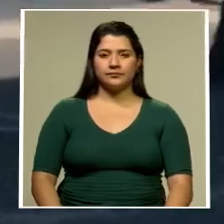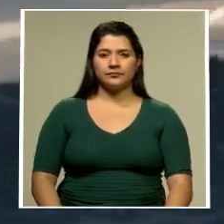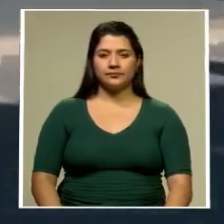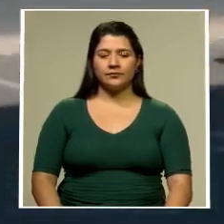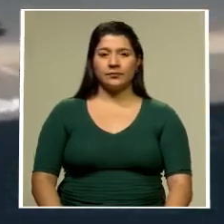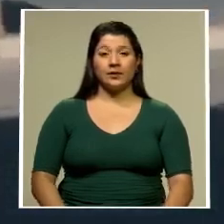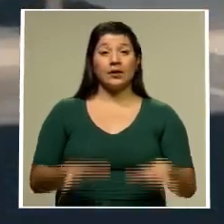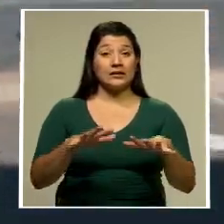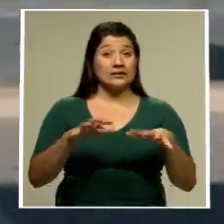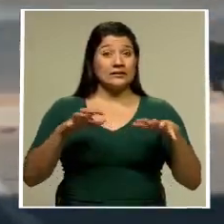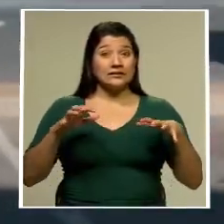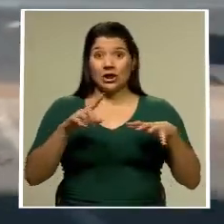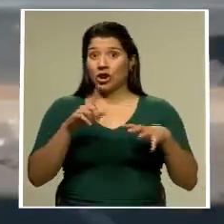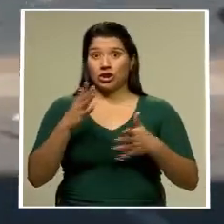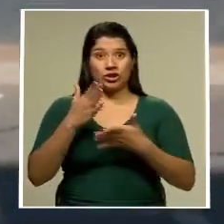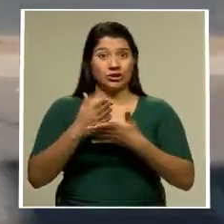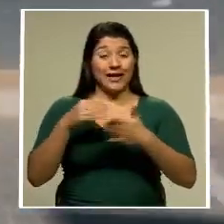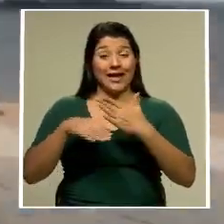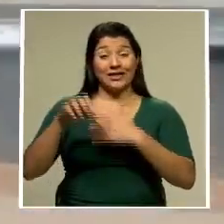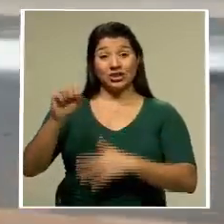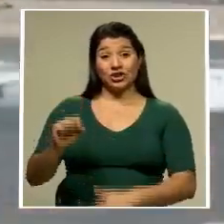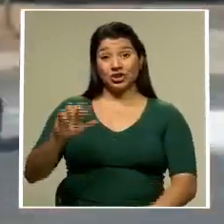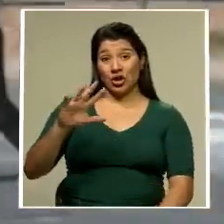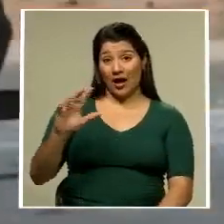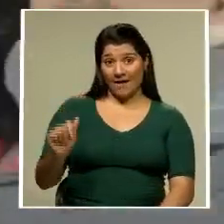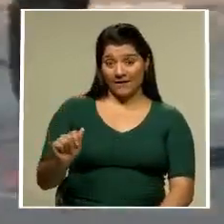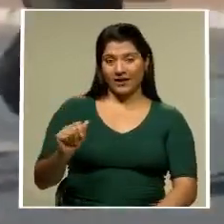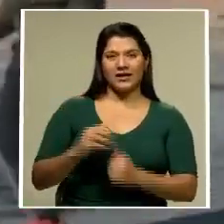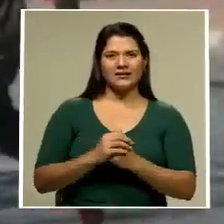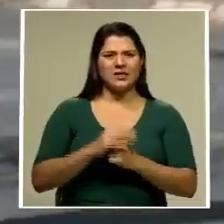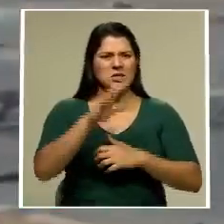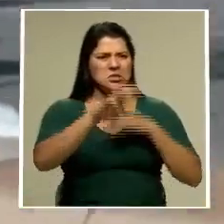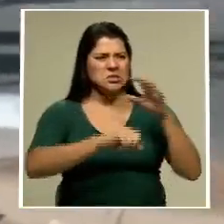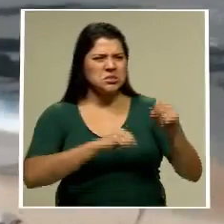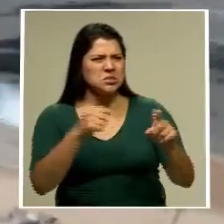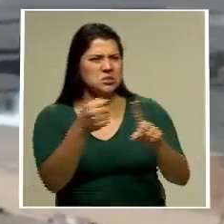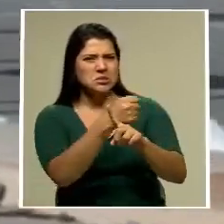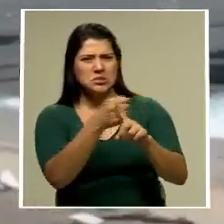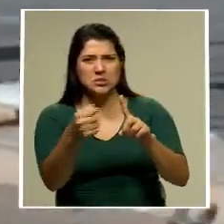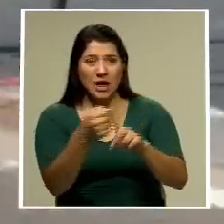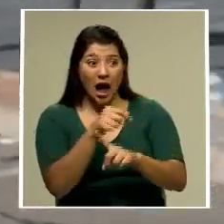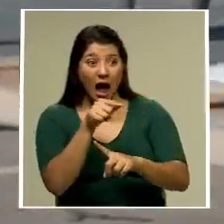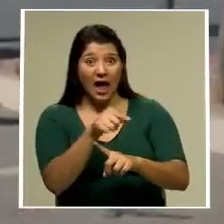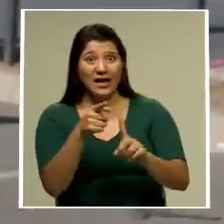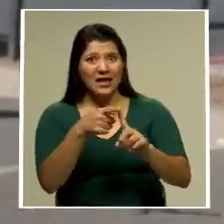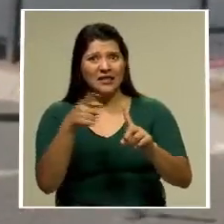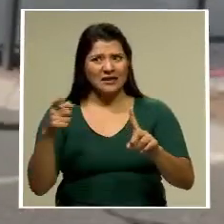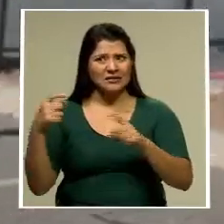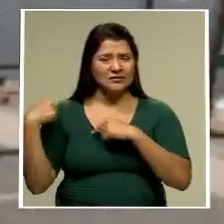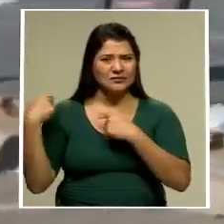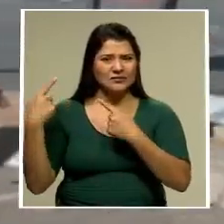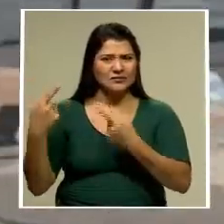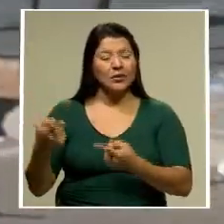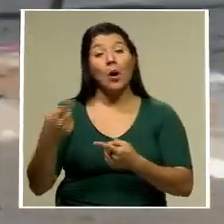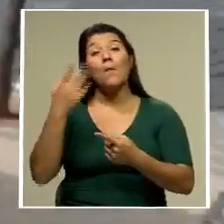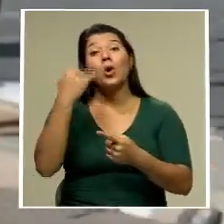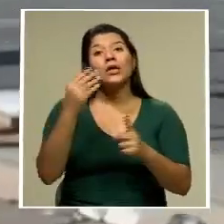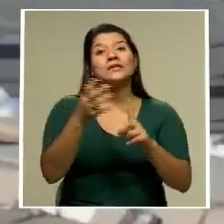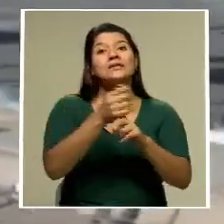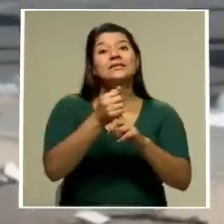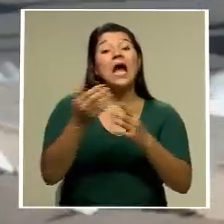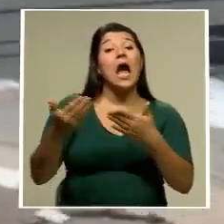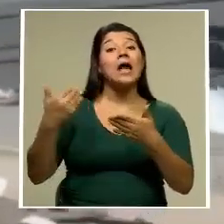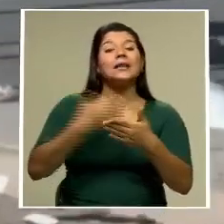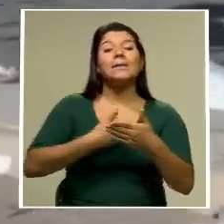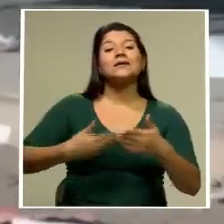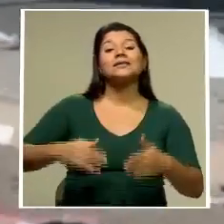La tensión no cede en Sudáfrica. Los saqueos y la violencia que sacuden al país desde hace varios días tras la detención del